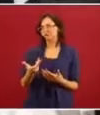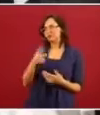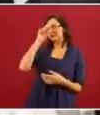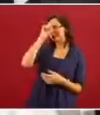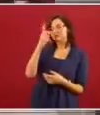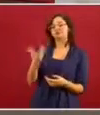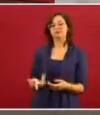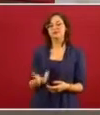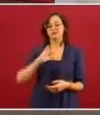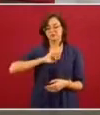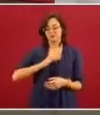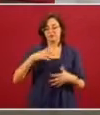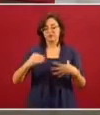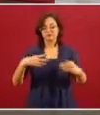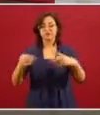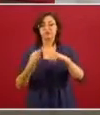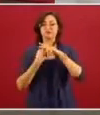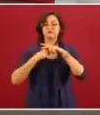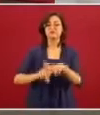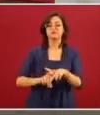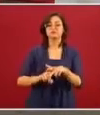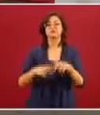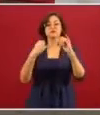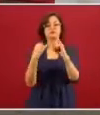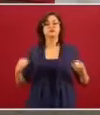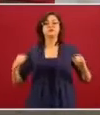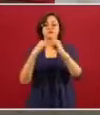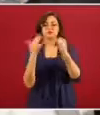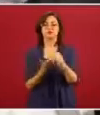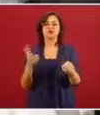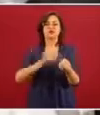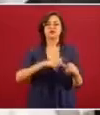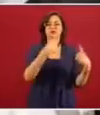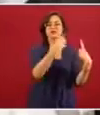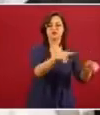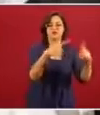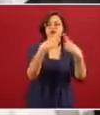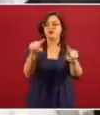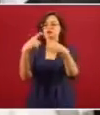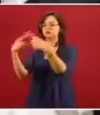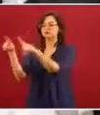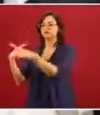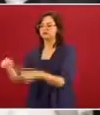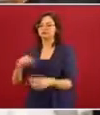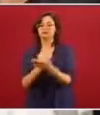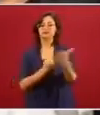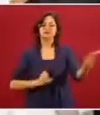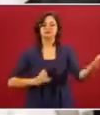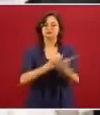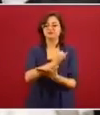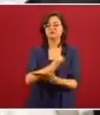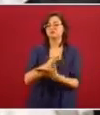inició la epidemia, cada institución hospitalaria ha tomado su propia postura respecto a la situación de los